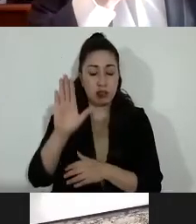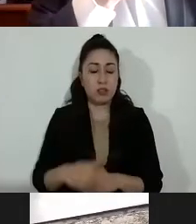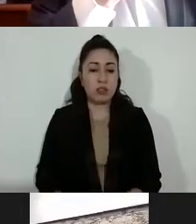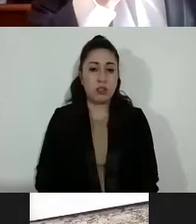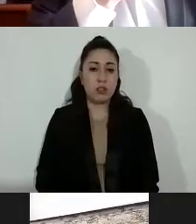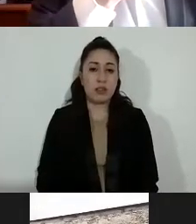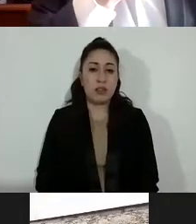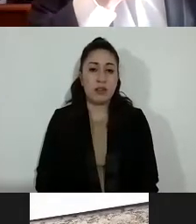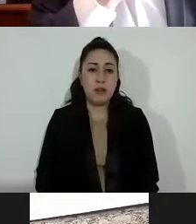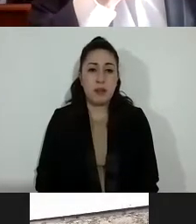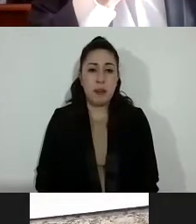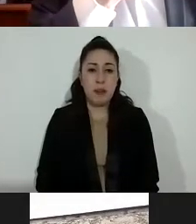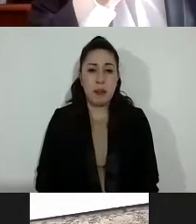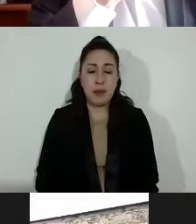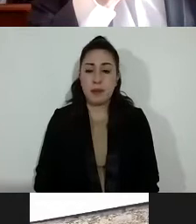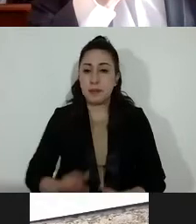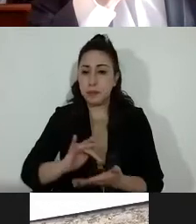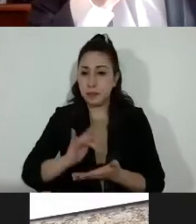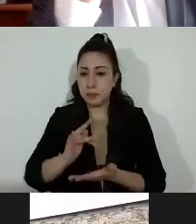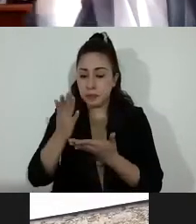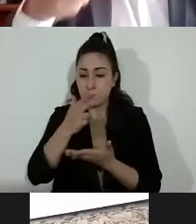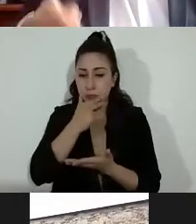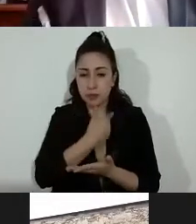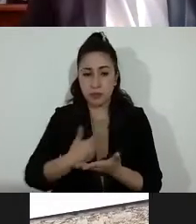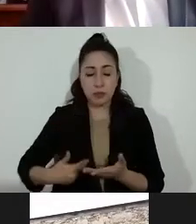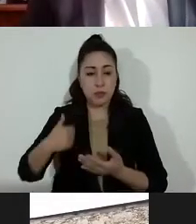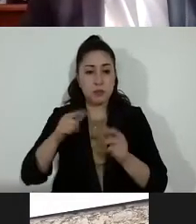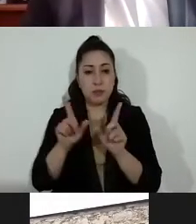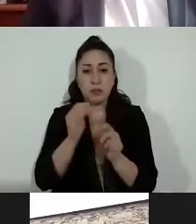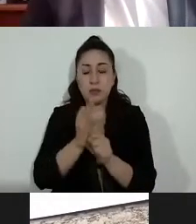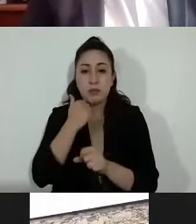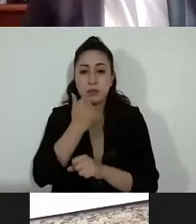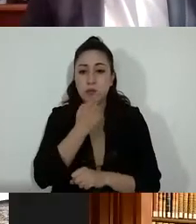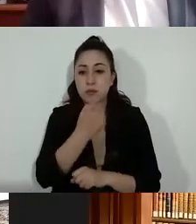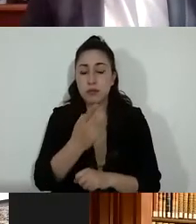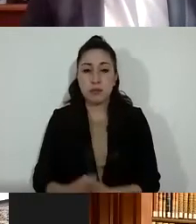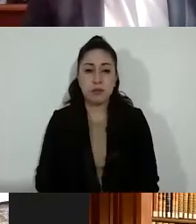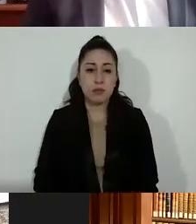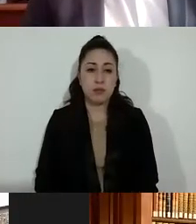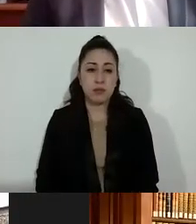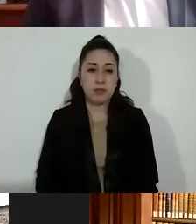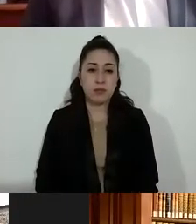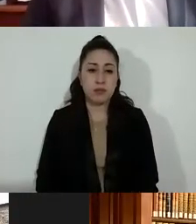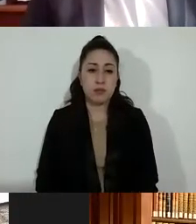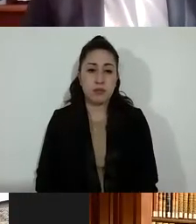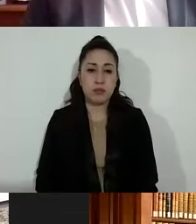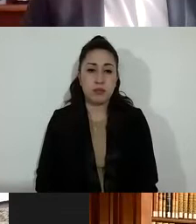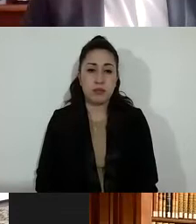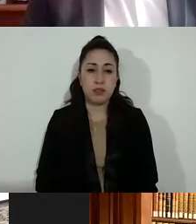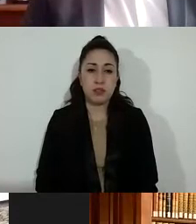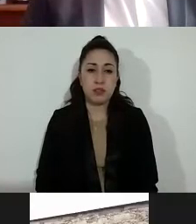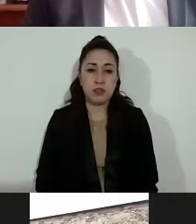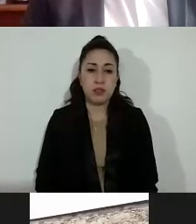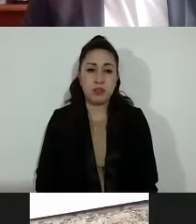presidente. De manera muy puntual, nosotros tenemos